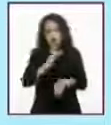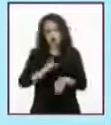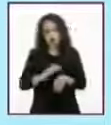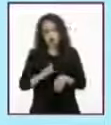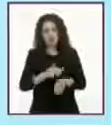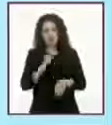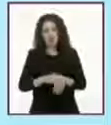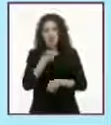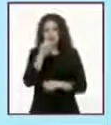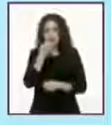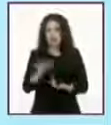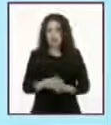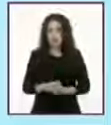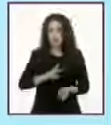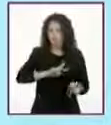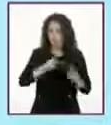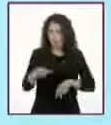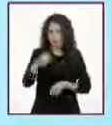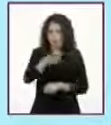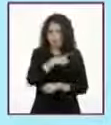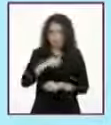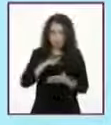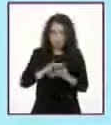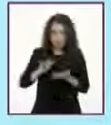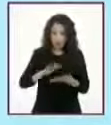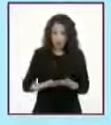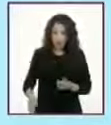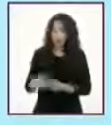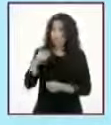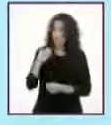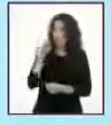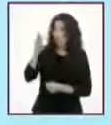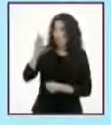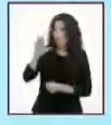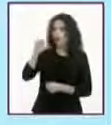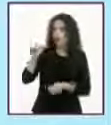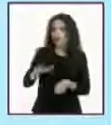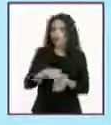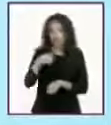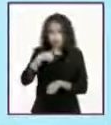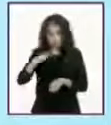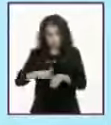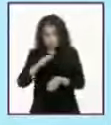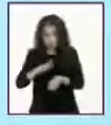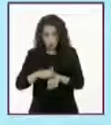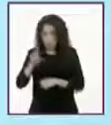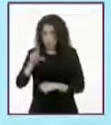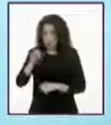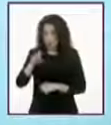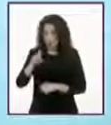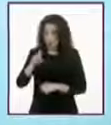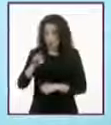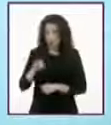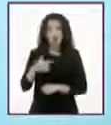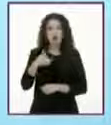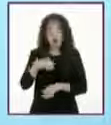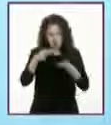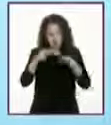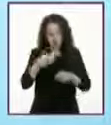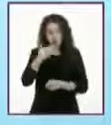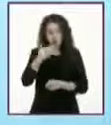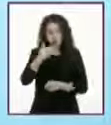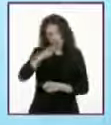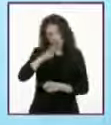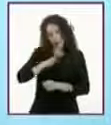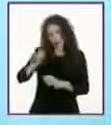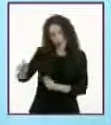escribir solicito una beca pues mi promedio cumple con las especificaciones para que me la otorguen. Ahora que ya